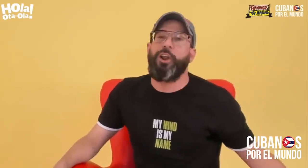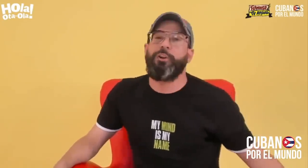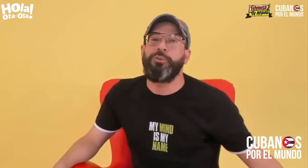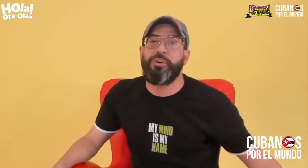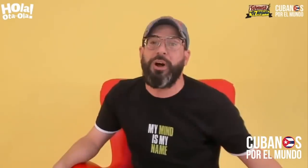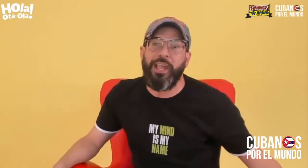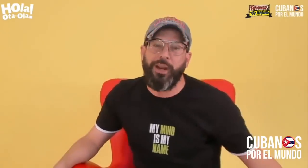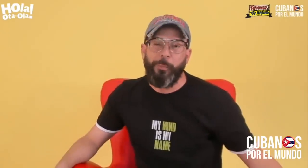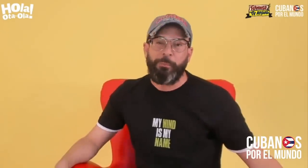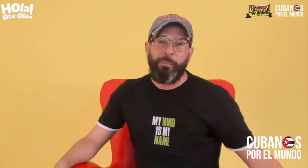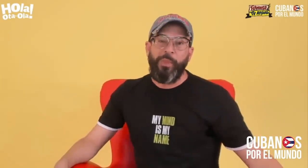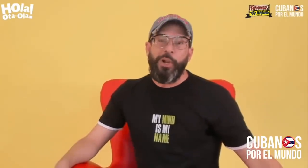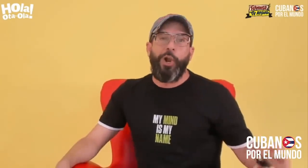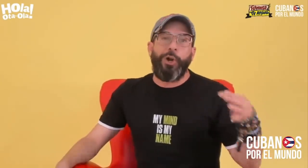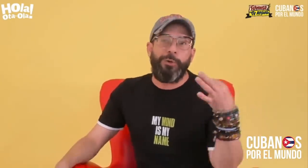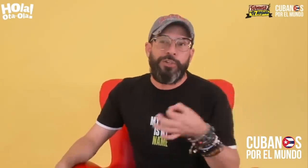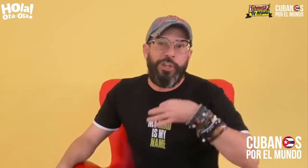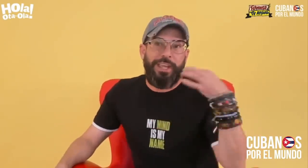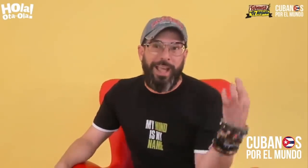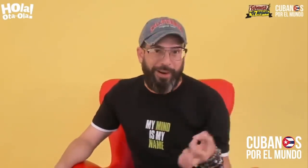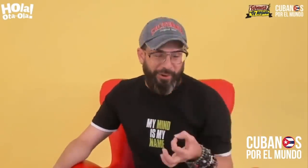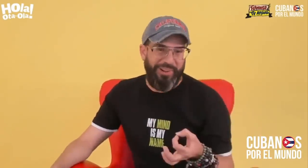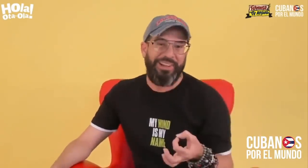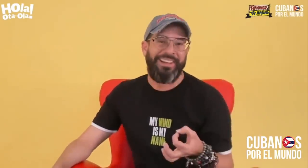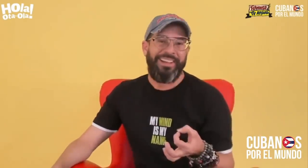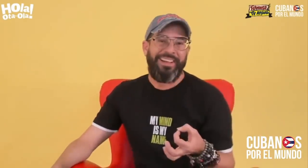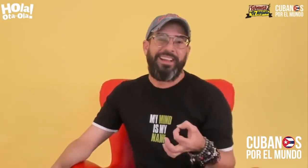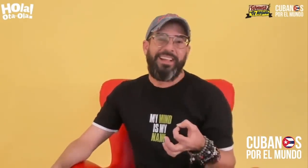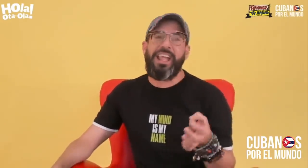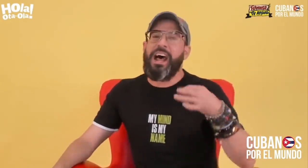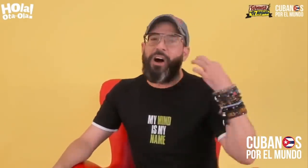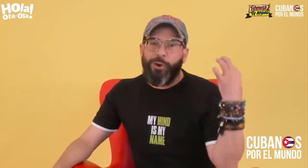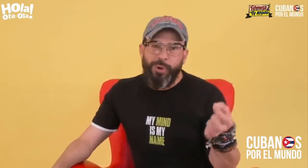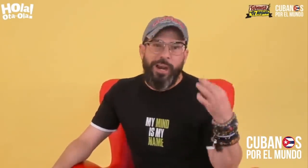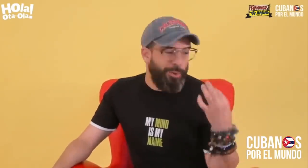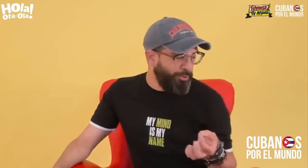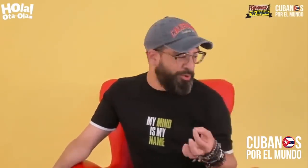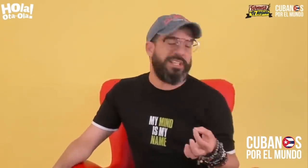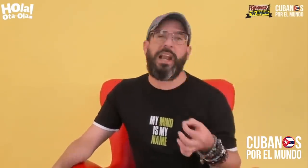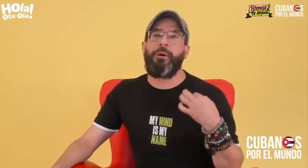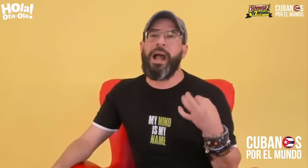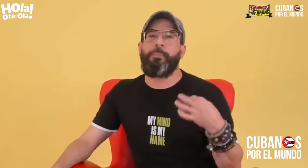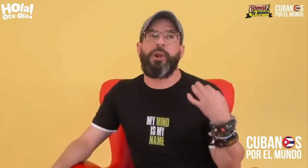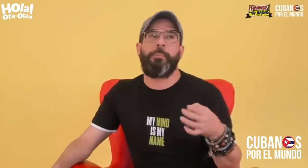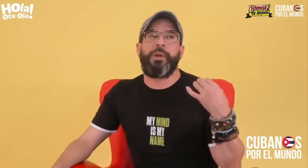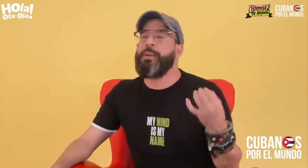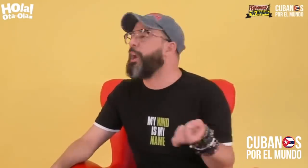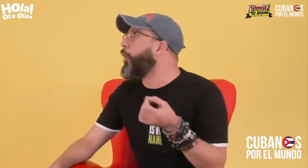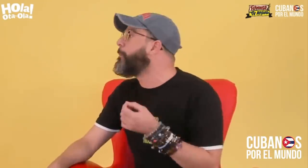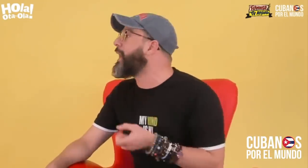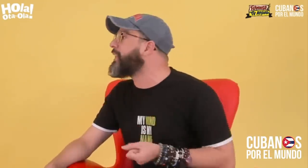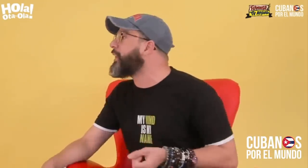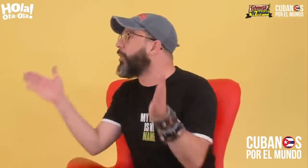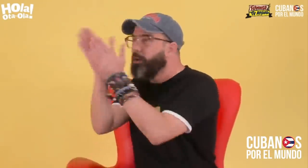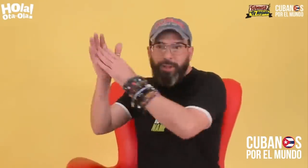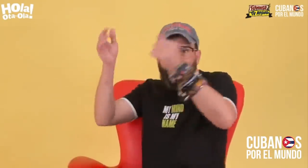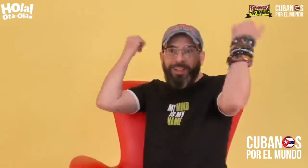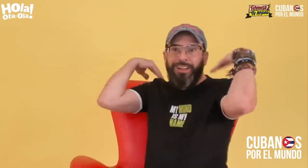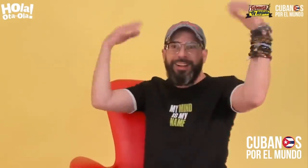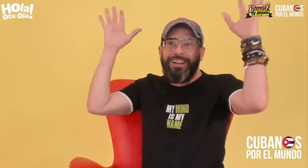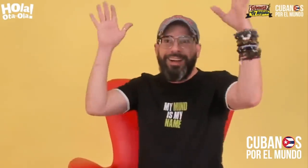¿Usted sabe lo que dijeron los rusos, caballero? Los rusos dijeron que la vacuna rusa se la van a poner primero los